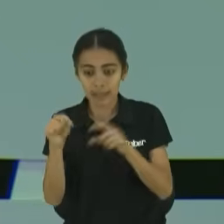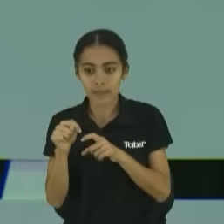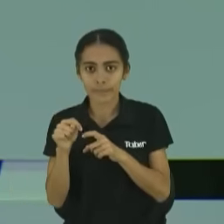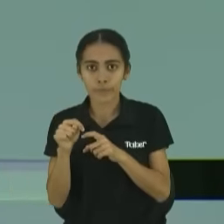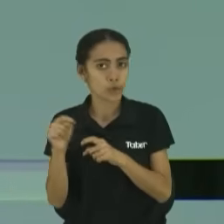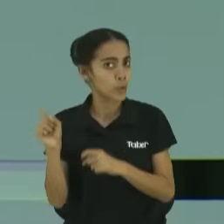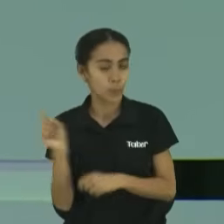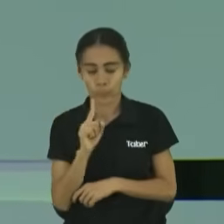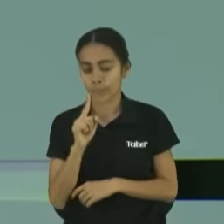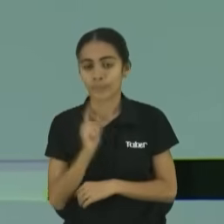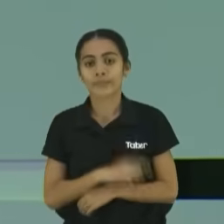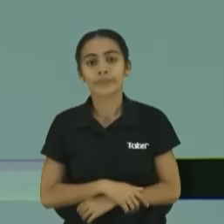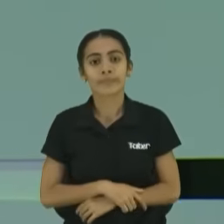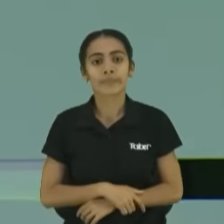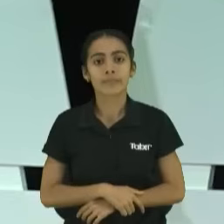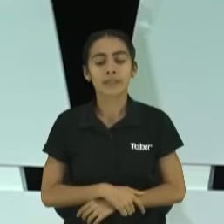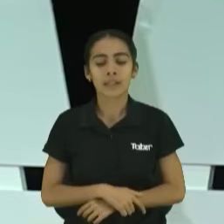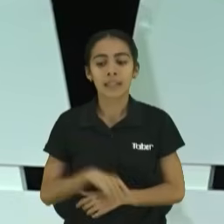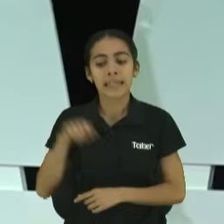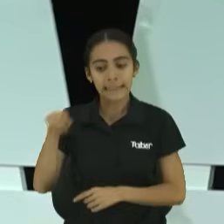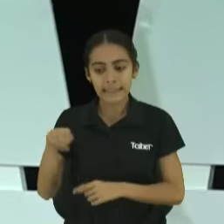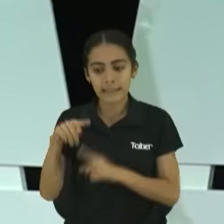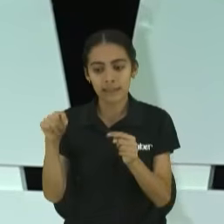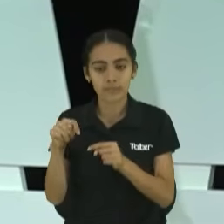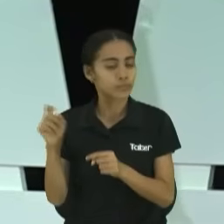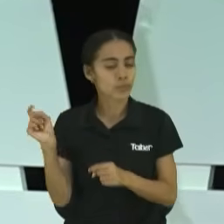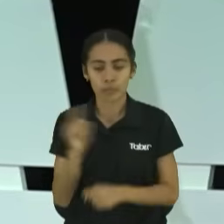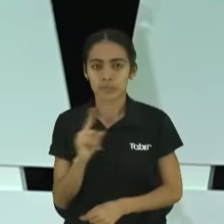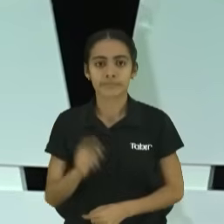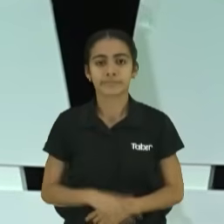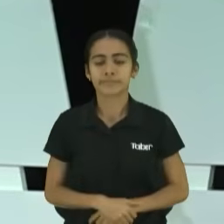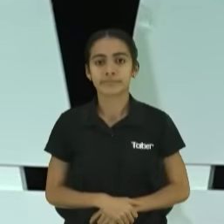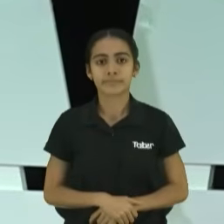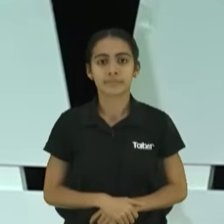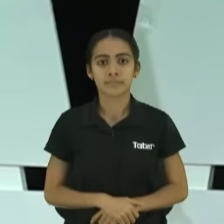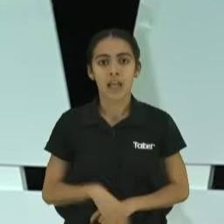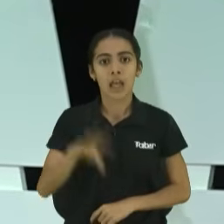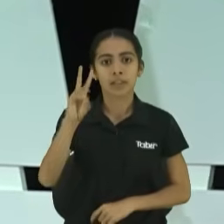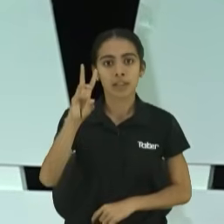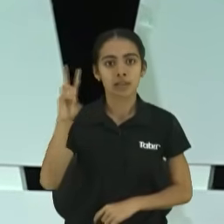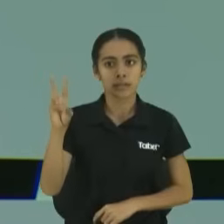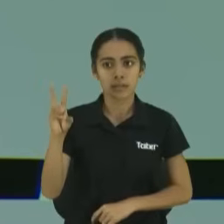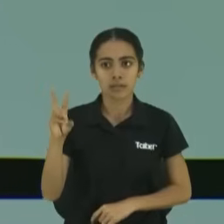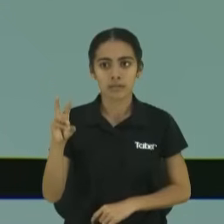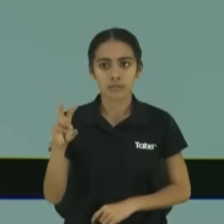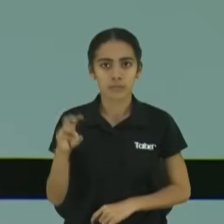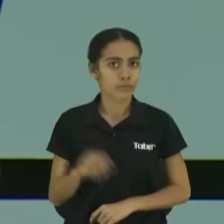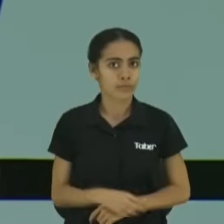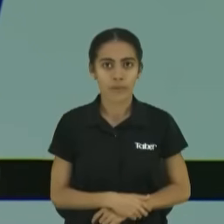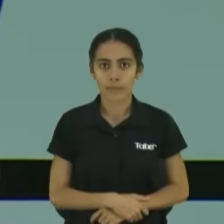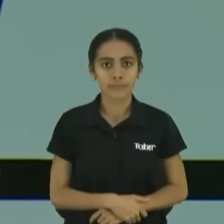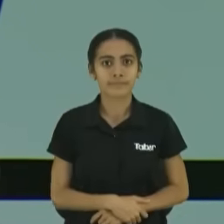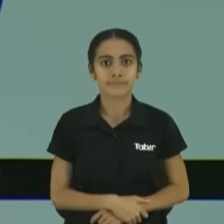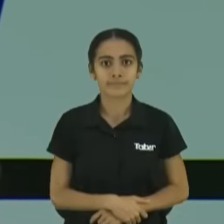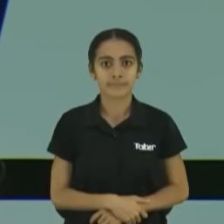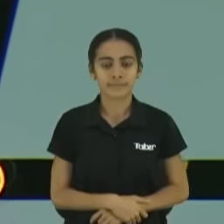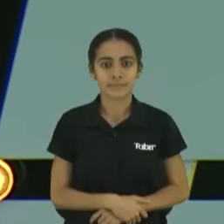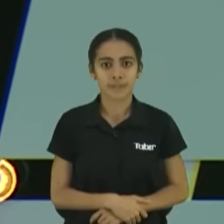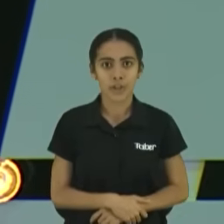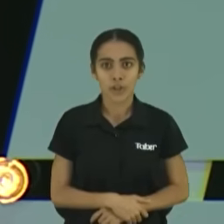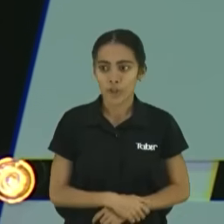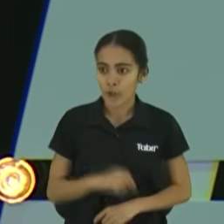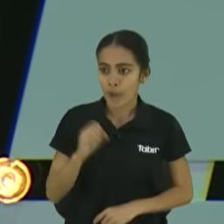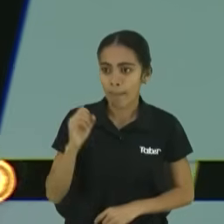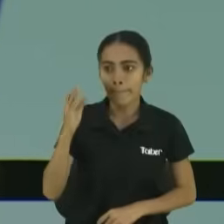tarjeta? No. ¿Y en esta última? No está. 666. No. No, mi mujer te lo